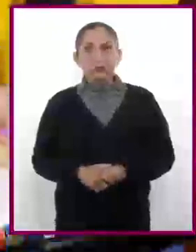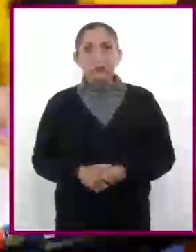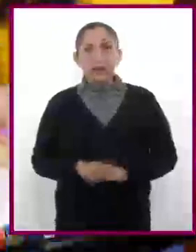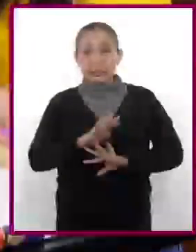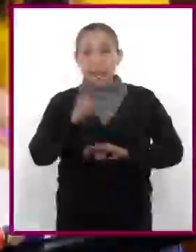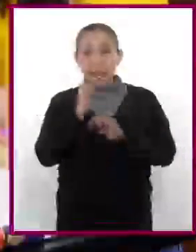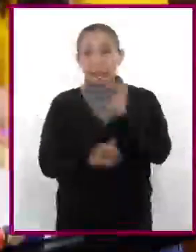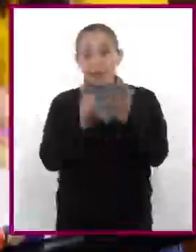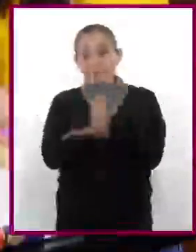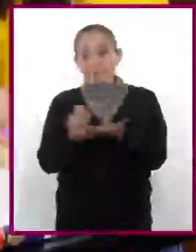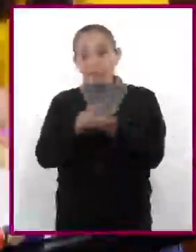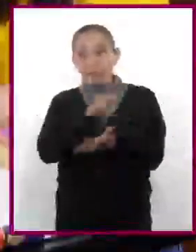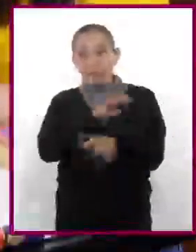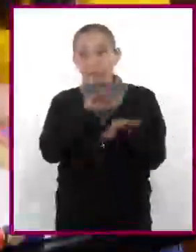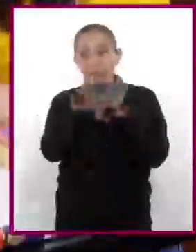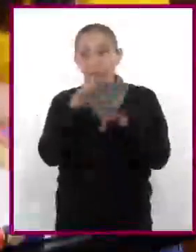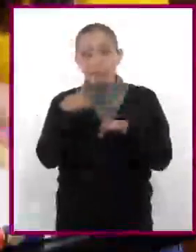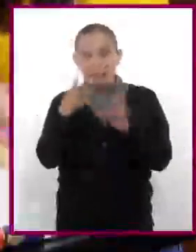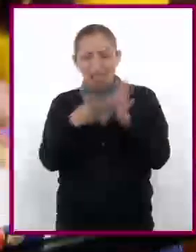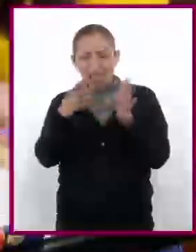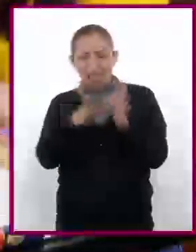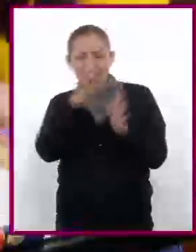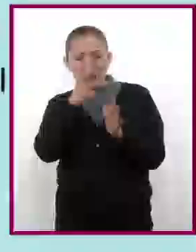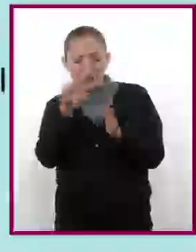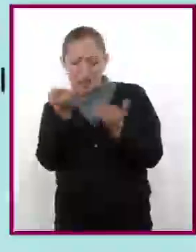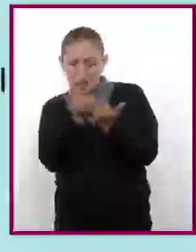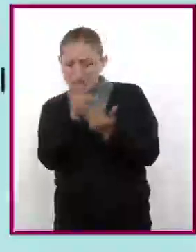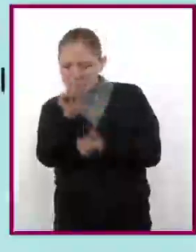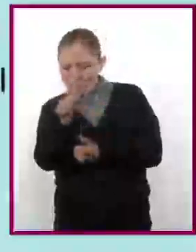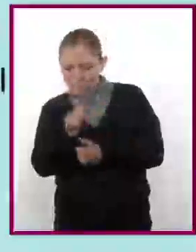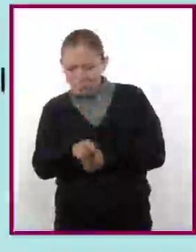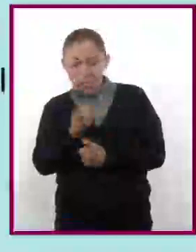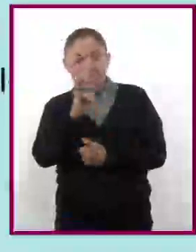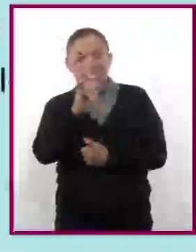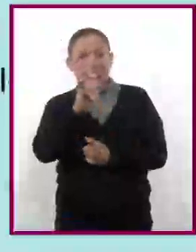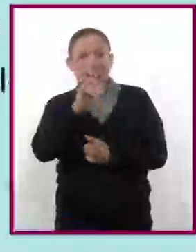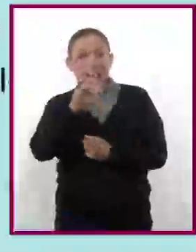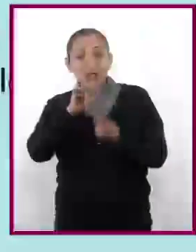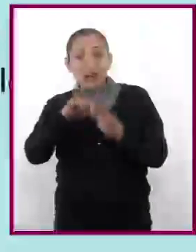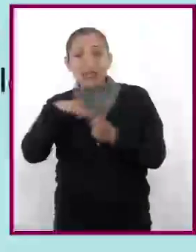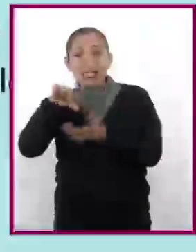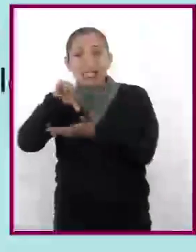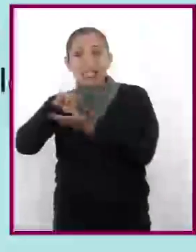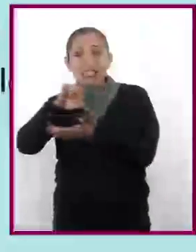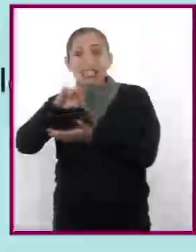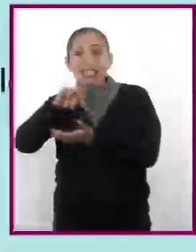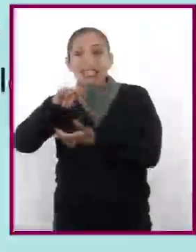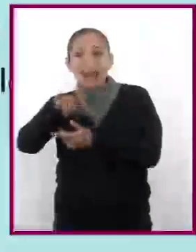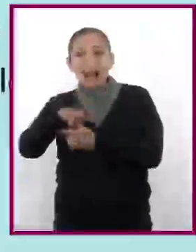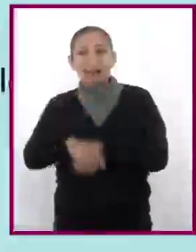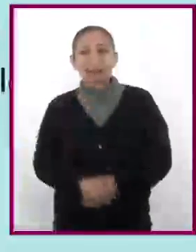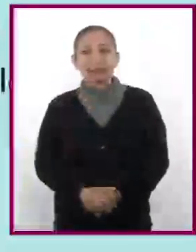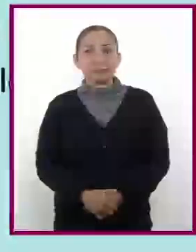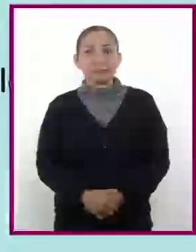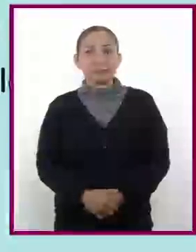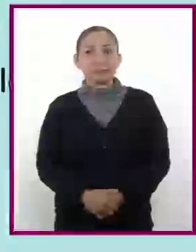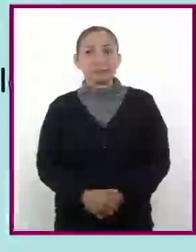Ya terminé de redactar mi trabajo, pero se repiten un par de palabras. Instalación y central.